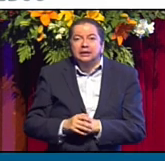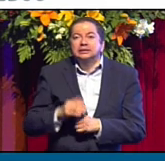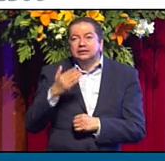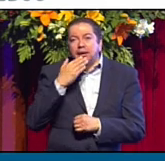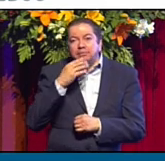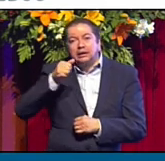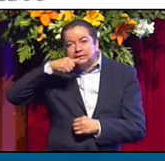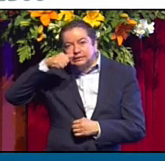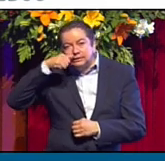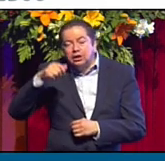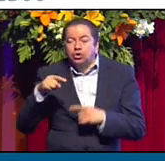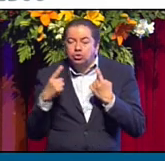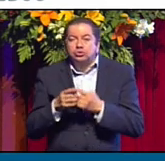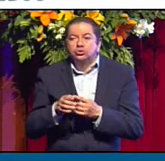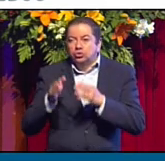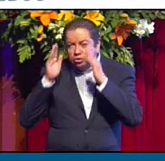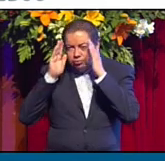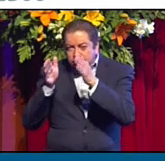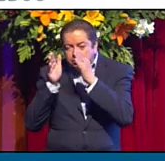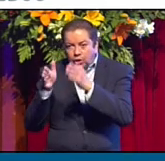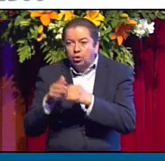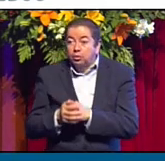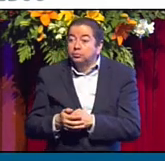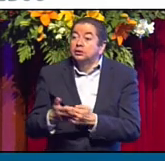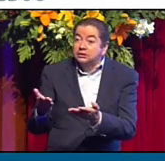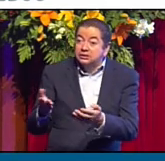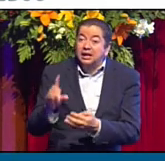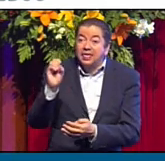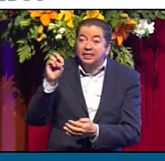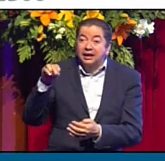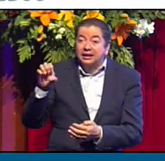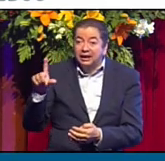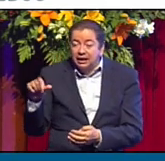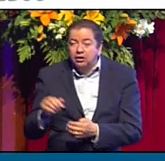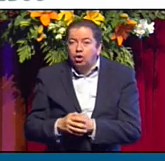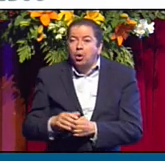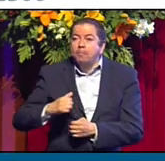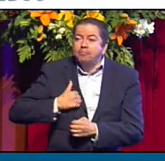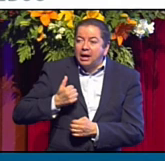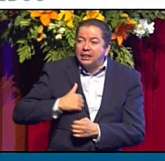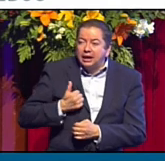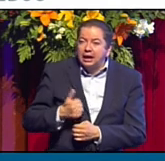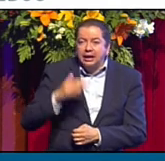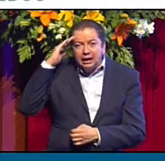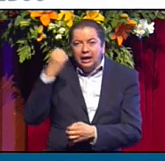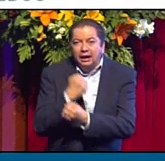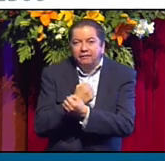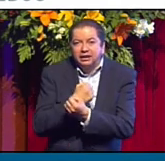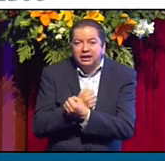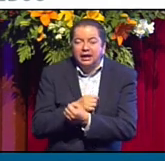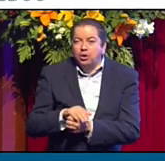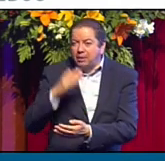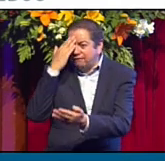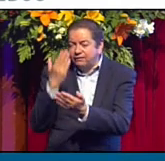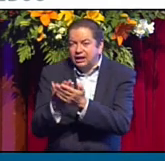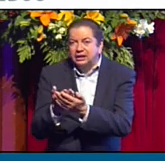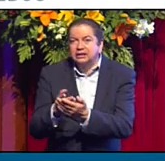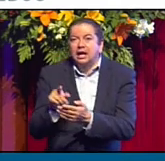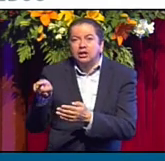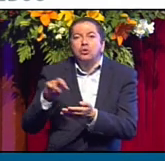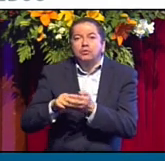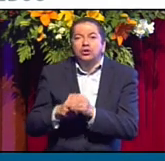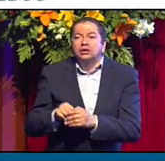ocupados, trabajando, o no es así, don Daniel Maldonado, con la PDI y con Carabineros para enfrentar este tipo de flagelos. Pero en el liceo,